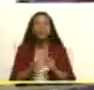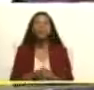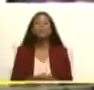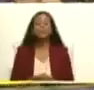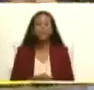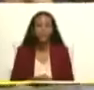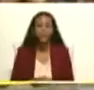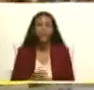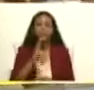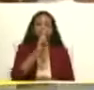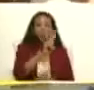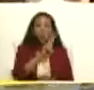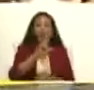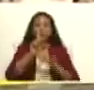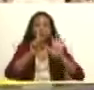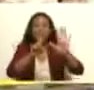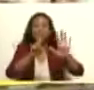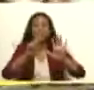Y